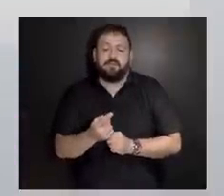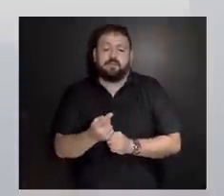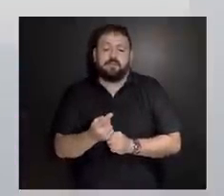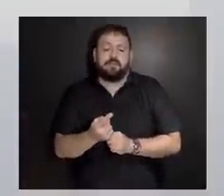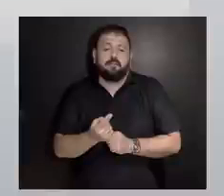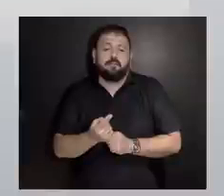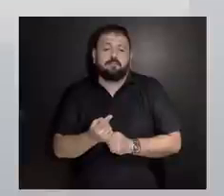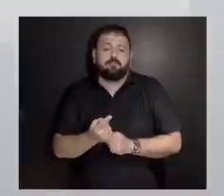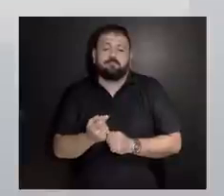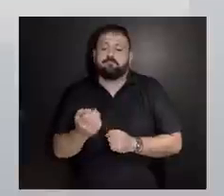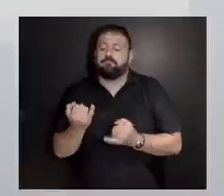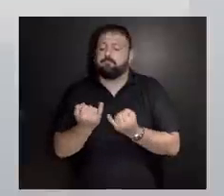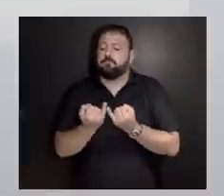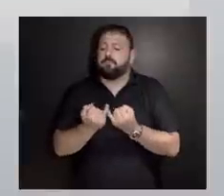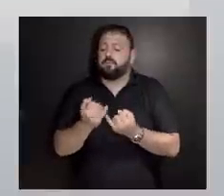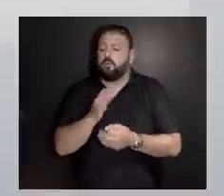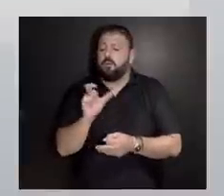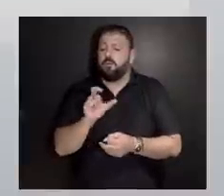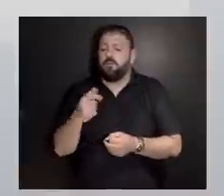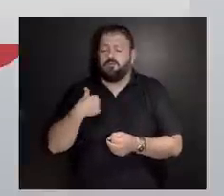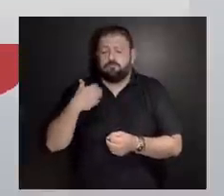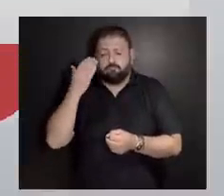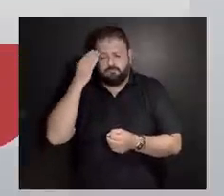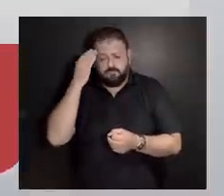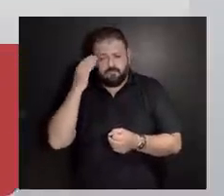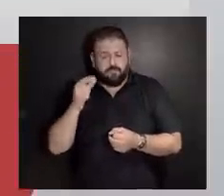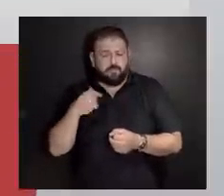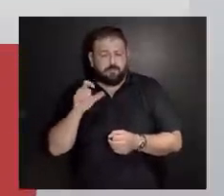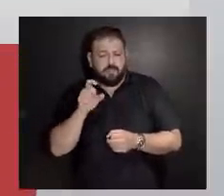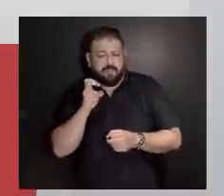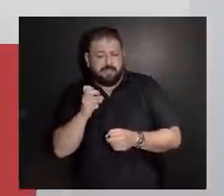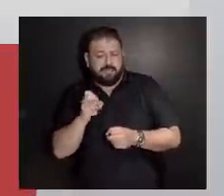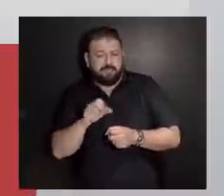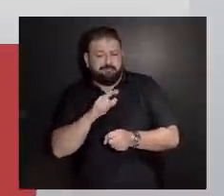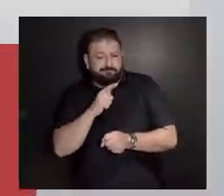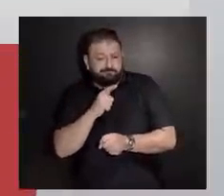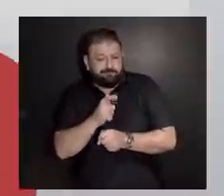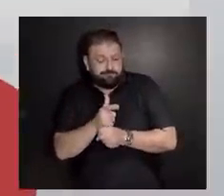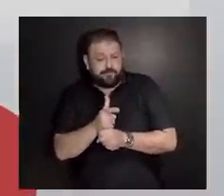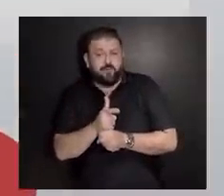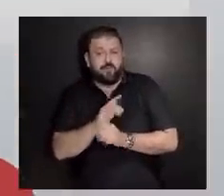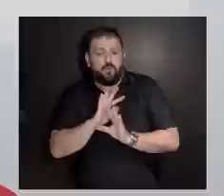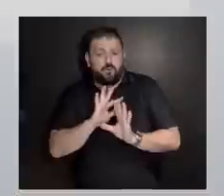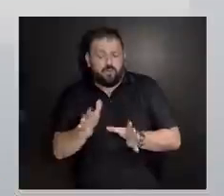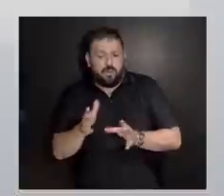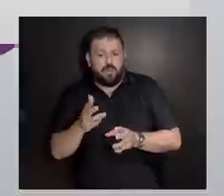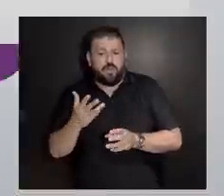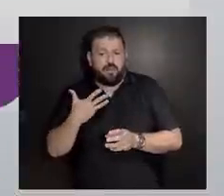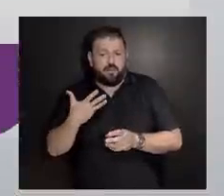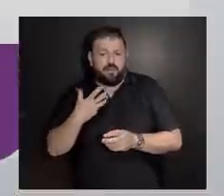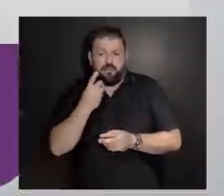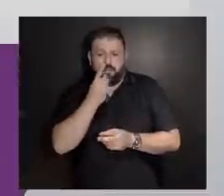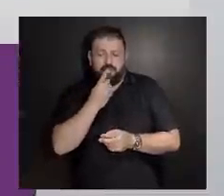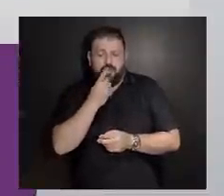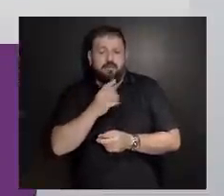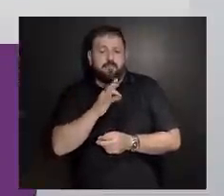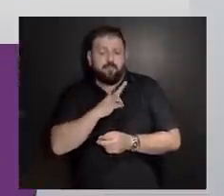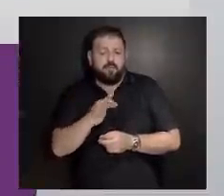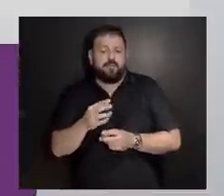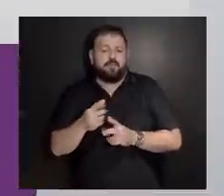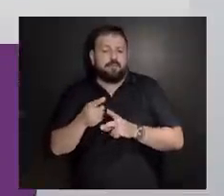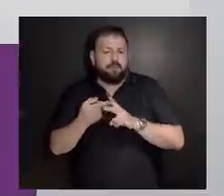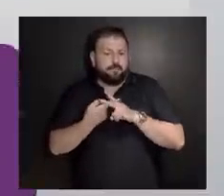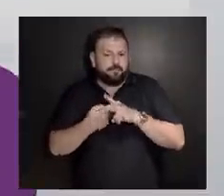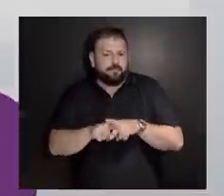condiciones inmunomediadas, las conocemos. Normalmente cuando tenemos el diagnóstico de la diabetes se empiezan a generar